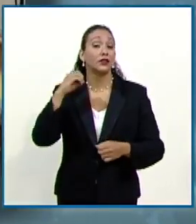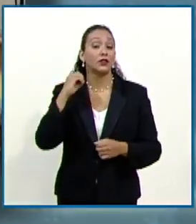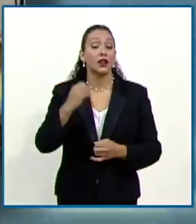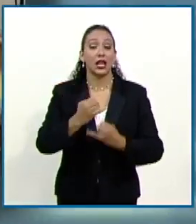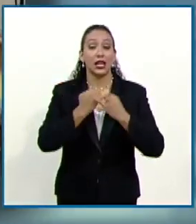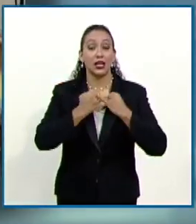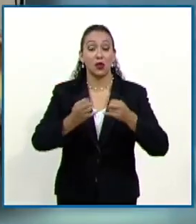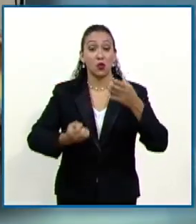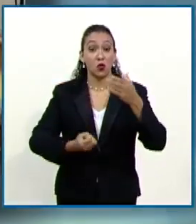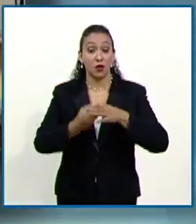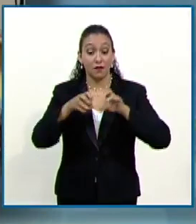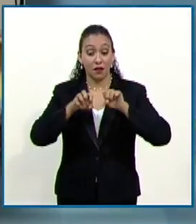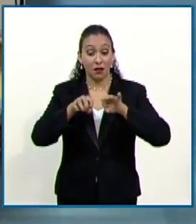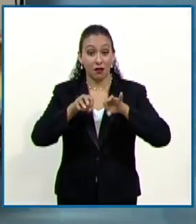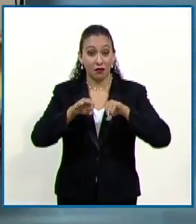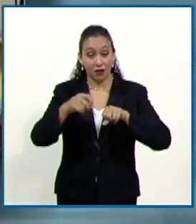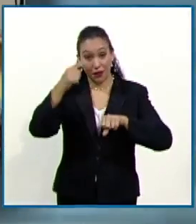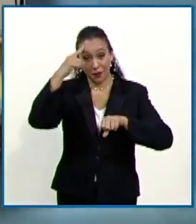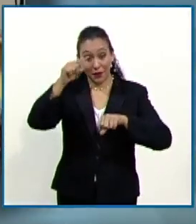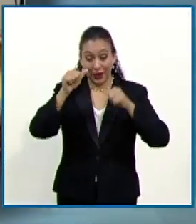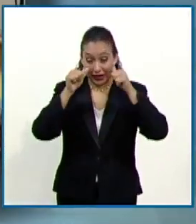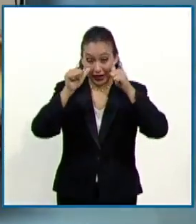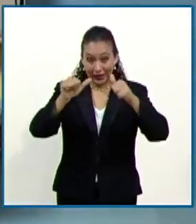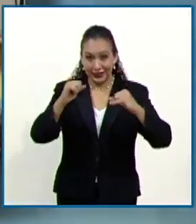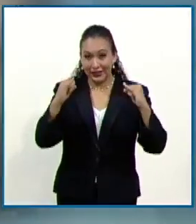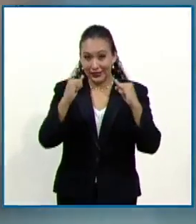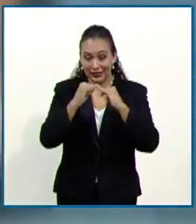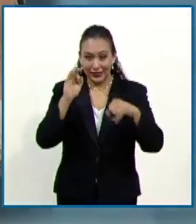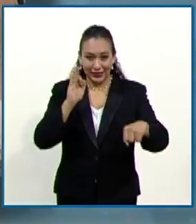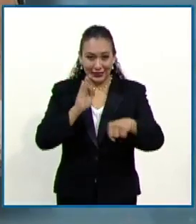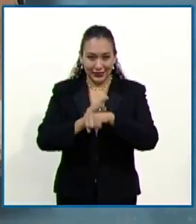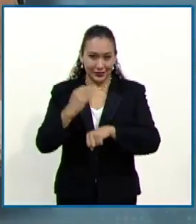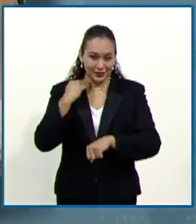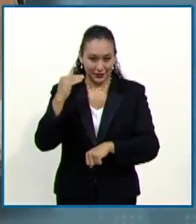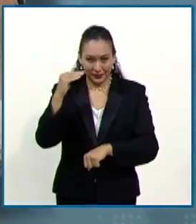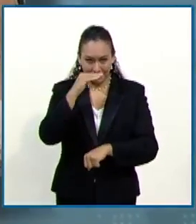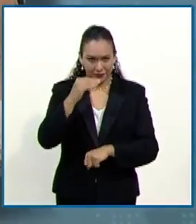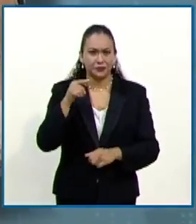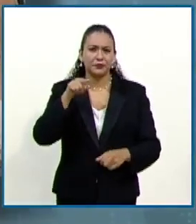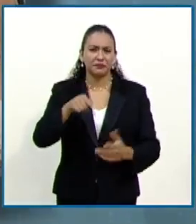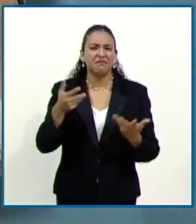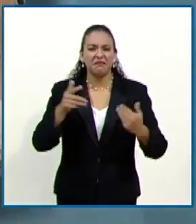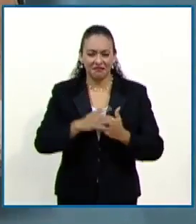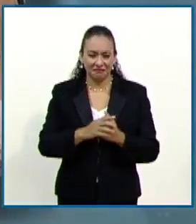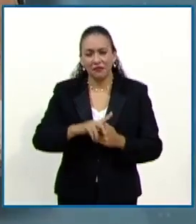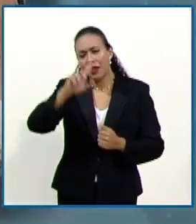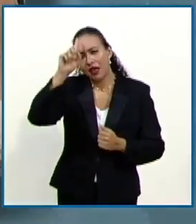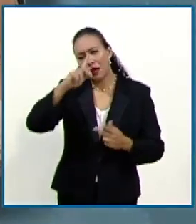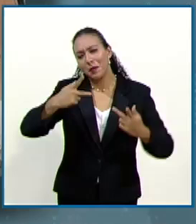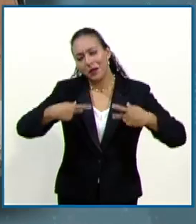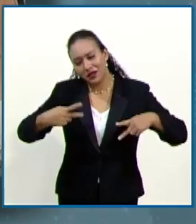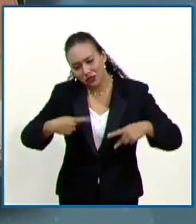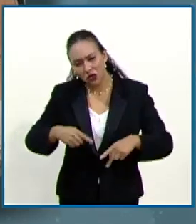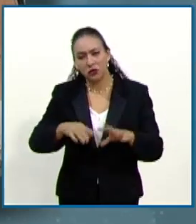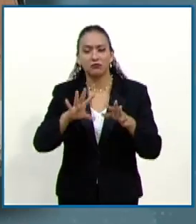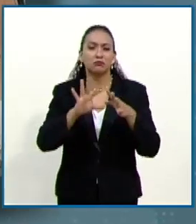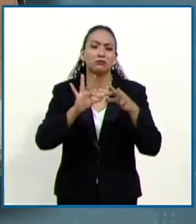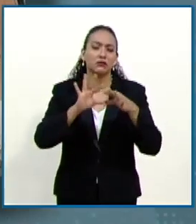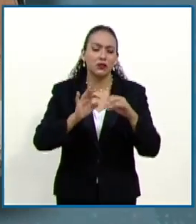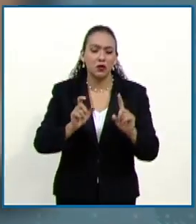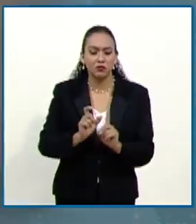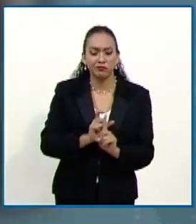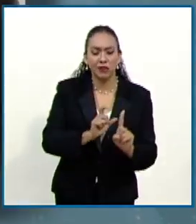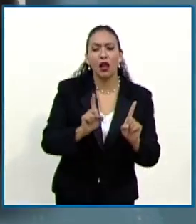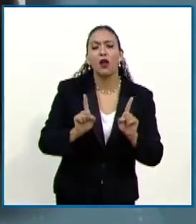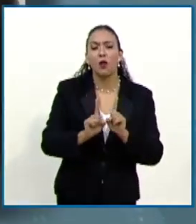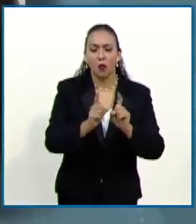las nuevas oficinas de atención de la Defensoría Pública del Estado, que brindan asesoría, defensa y patrocinio jurídico gratuito